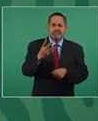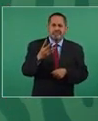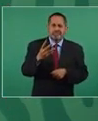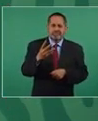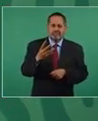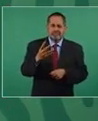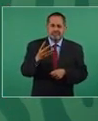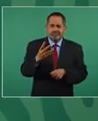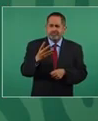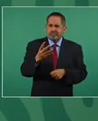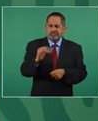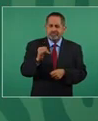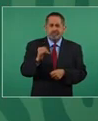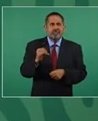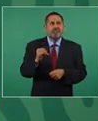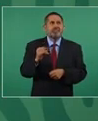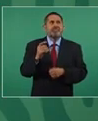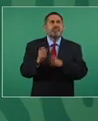de